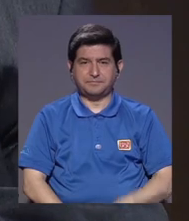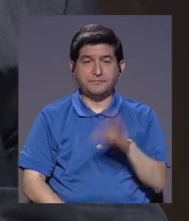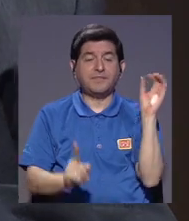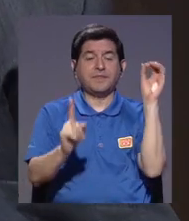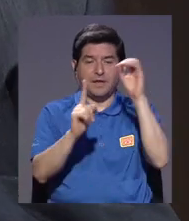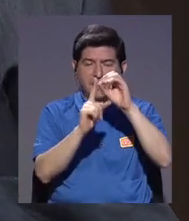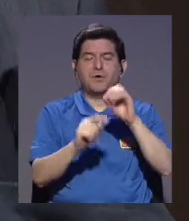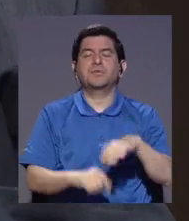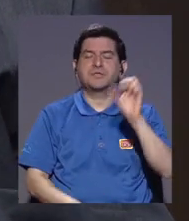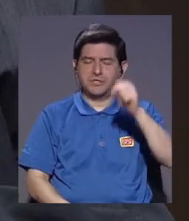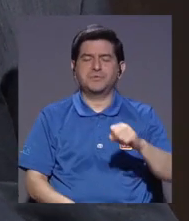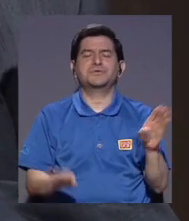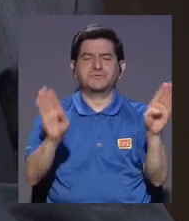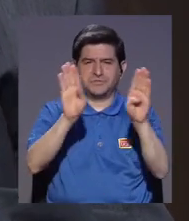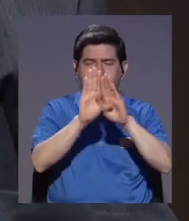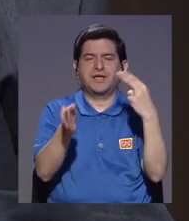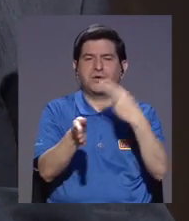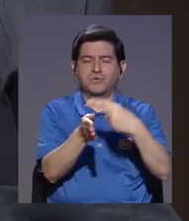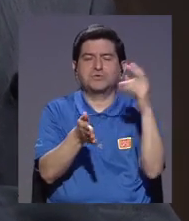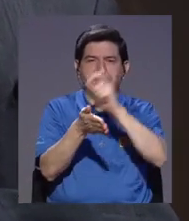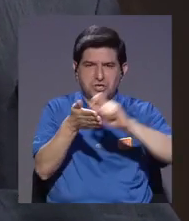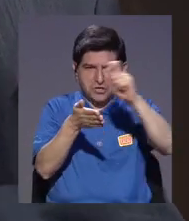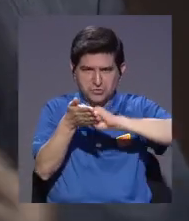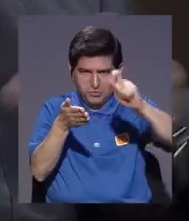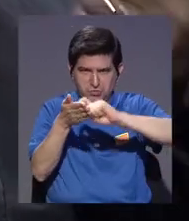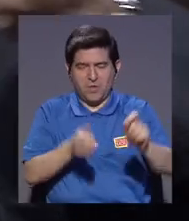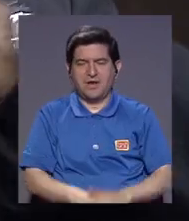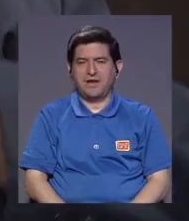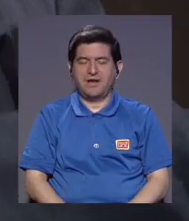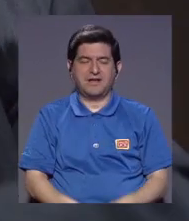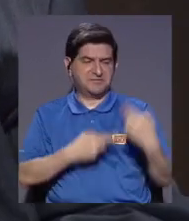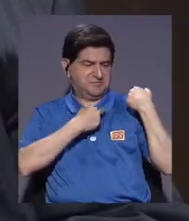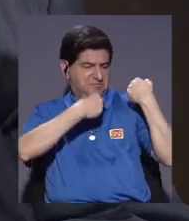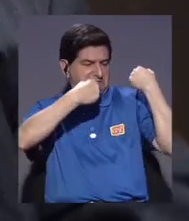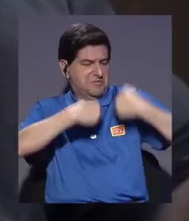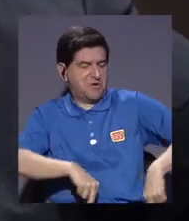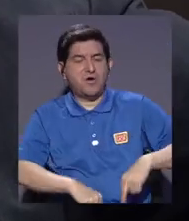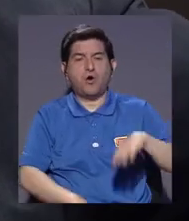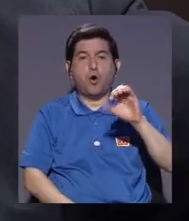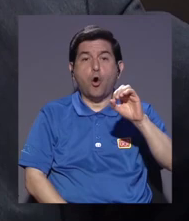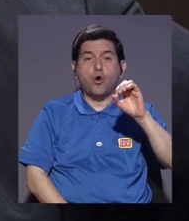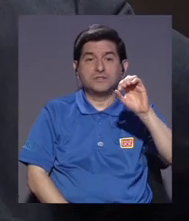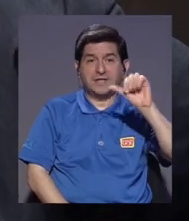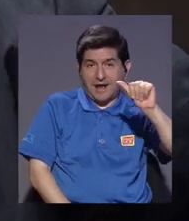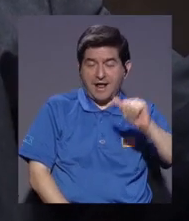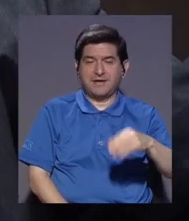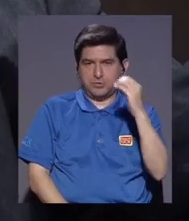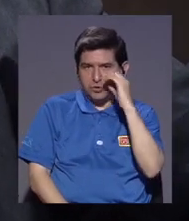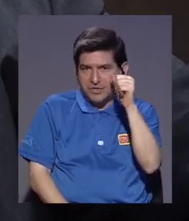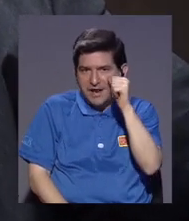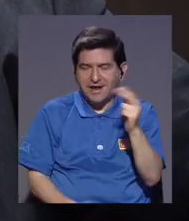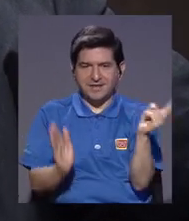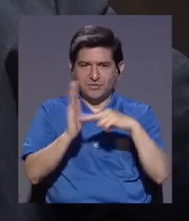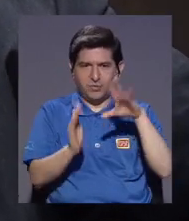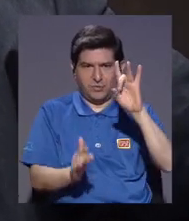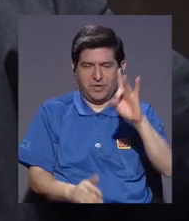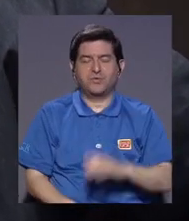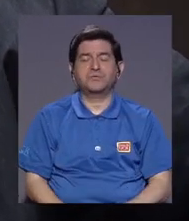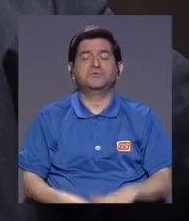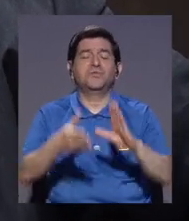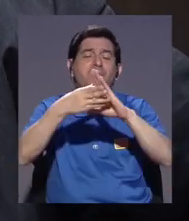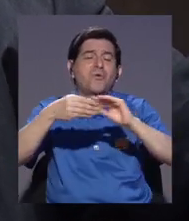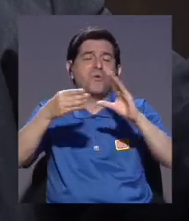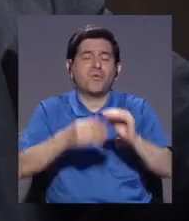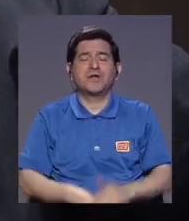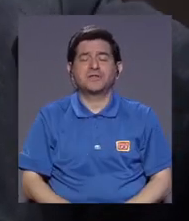ese objetivo de cerrar hospitales y las escuelas cuando irresponsablemente don oscar arias en el 2008 con el